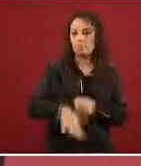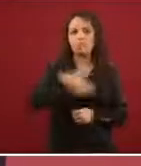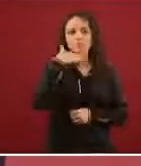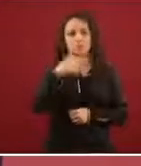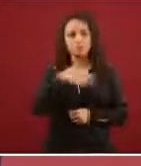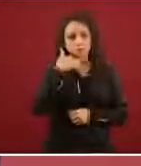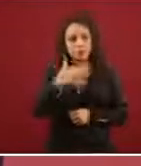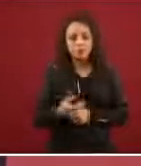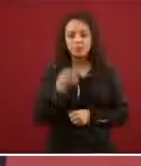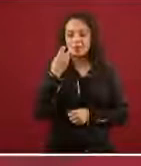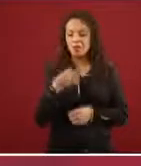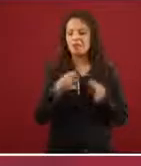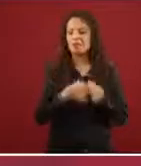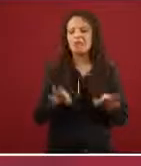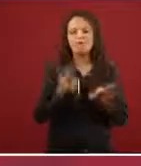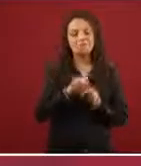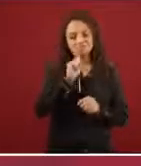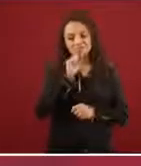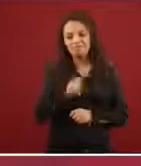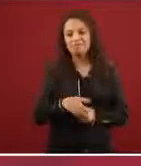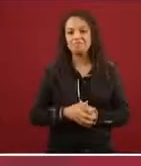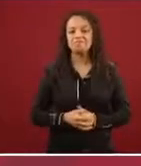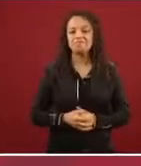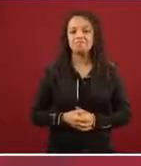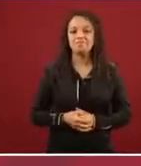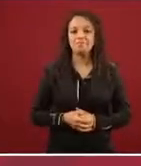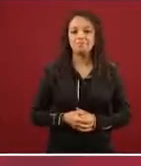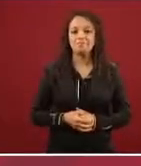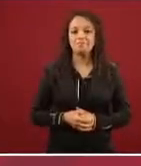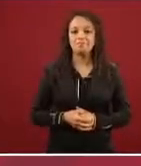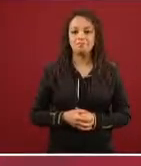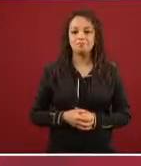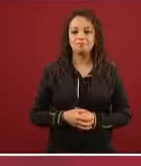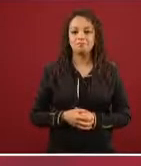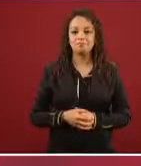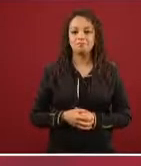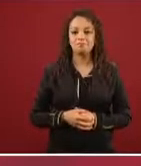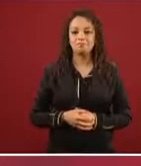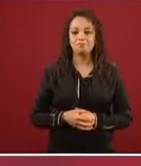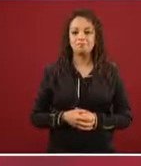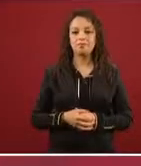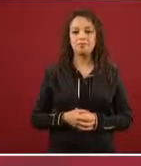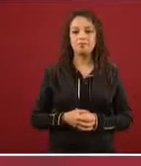otro avance importante, la autonomía